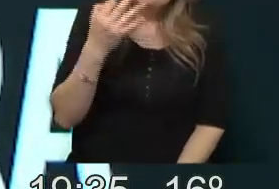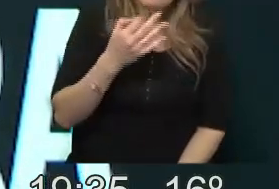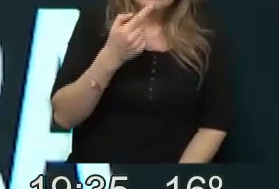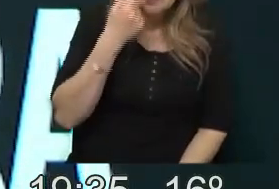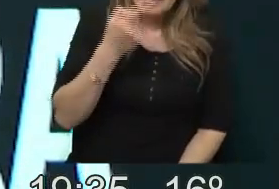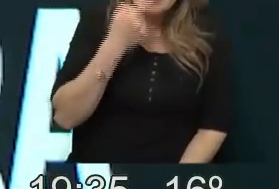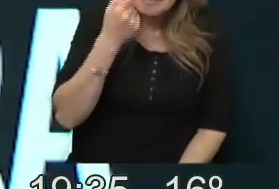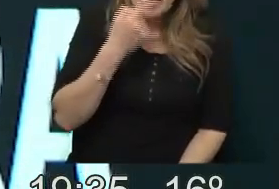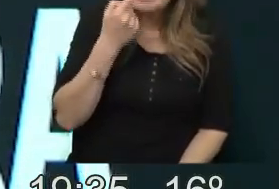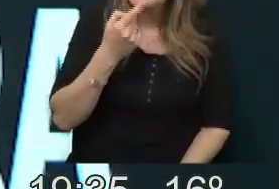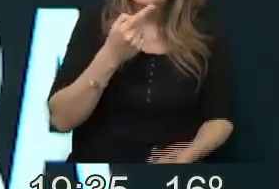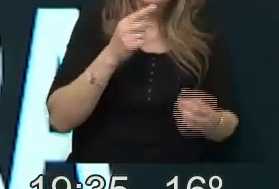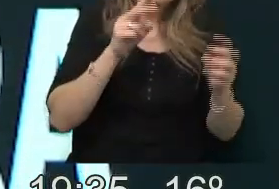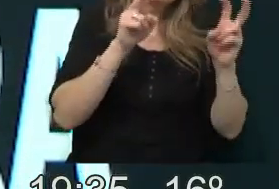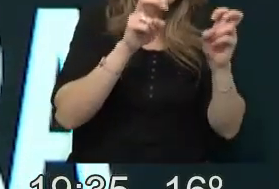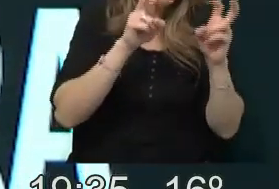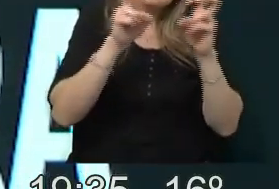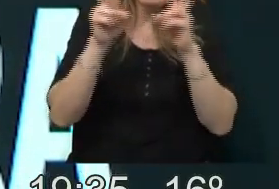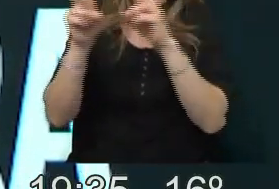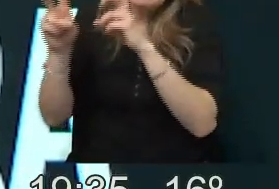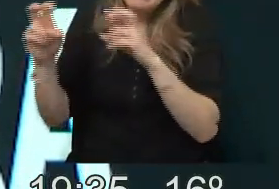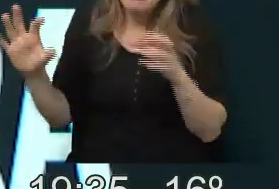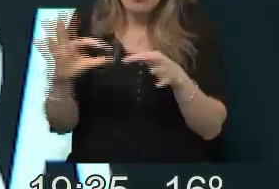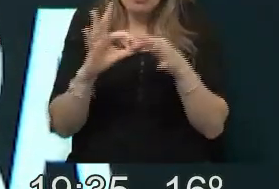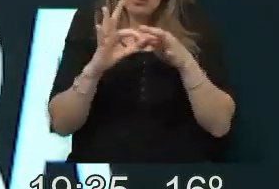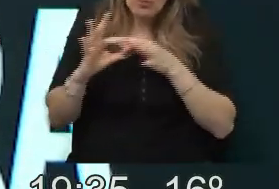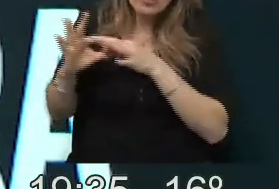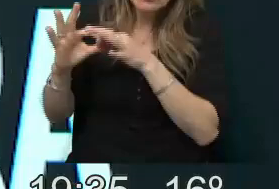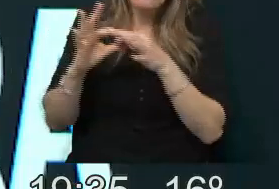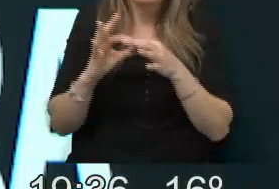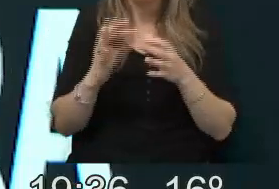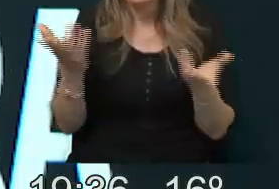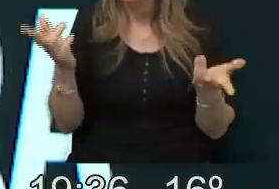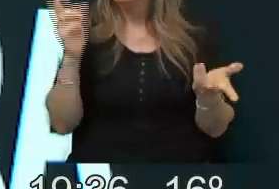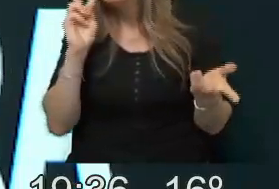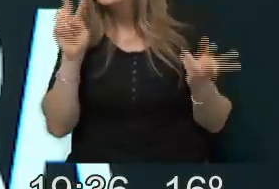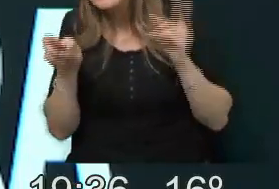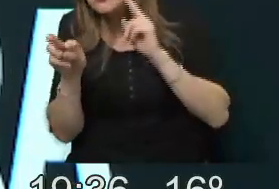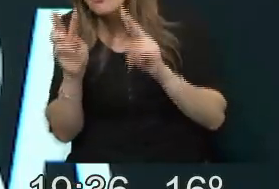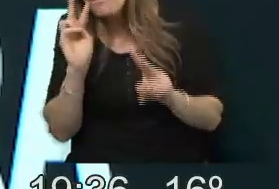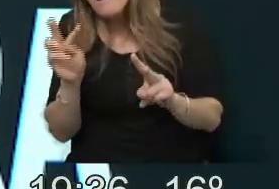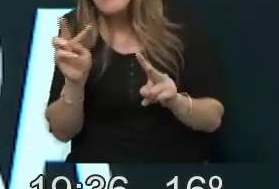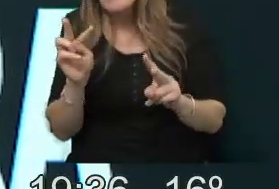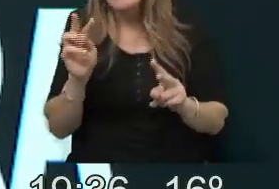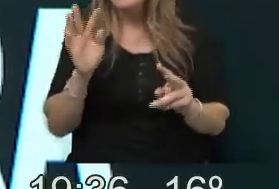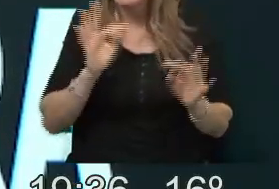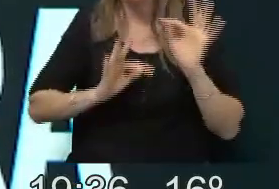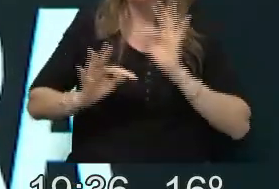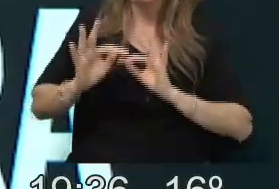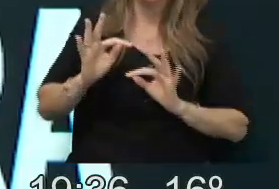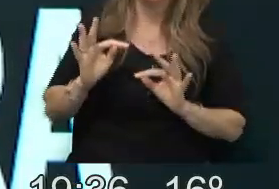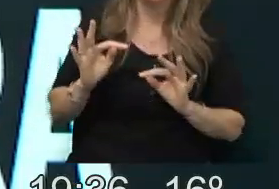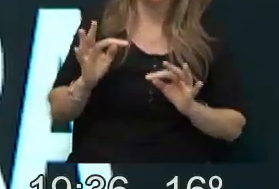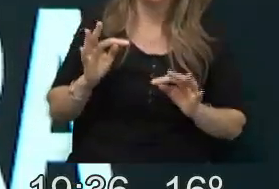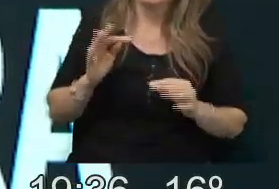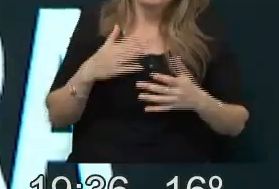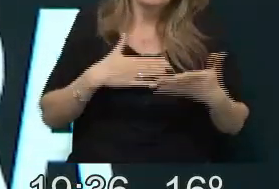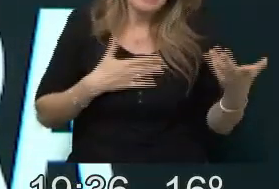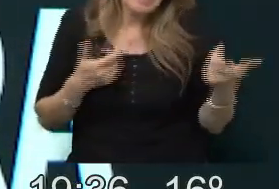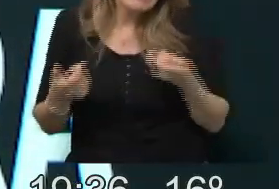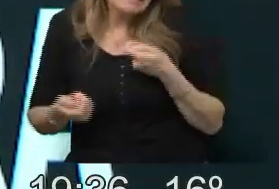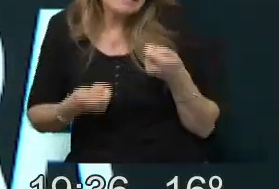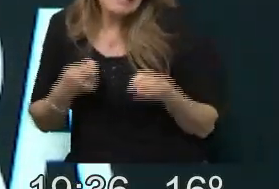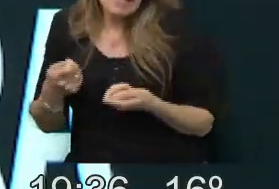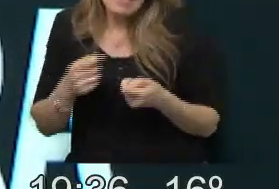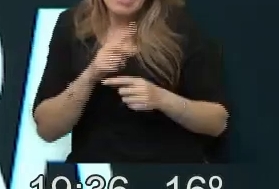es multidisciplinaria, que junta lo visual con lo coreográfico y la danza. Hay intérpretes que son actores, hay